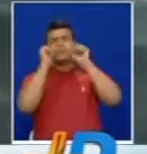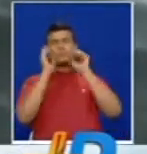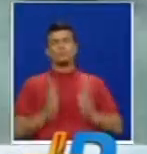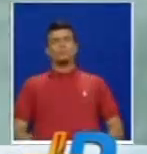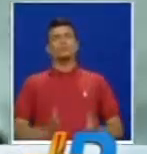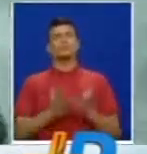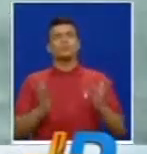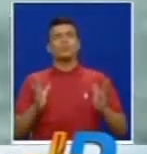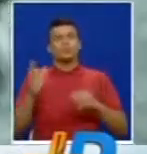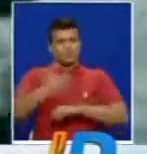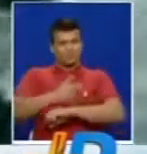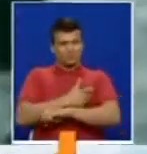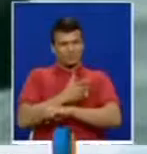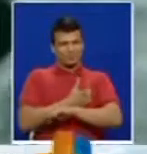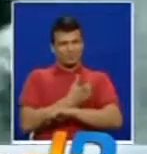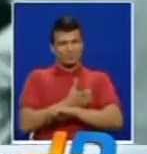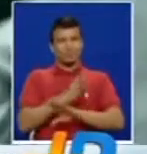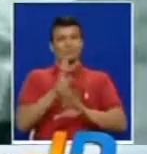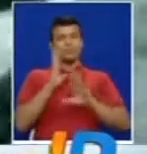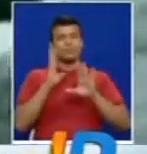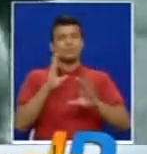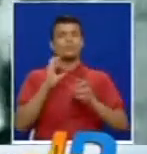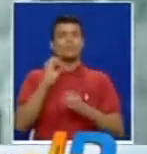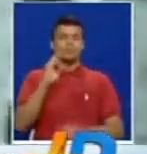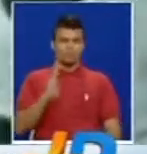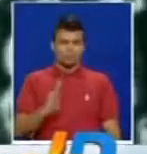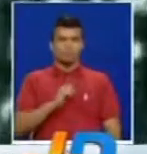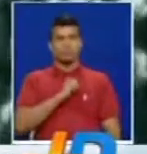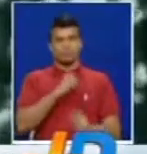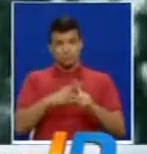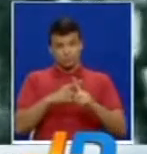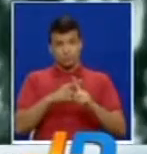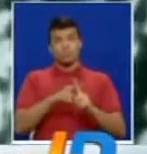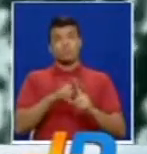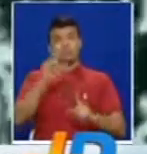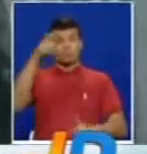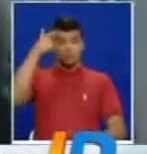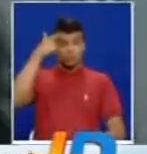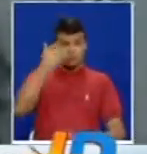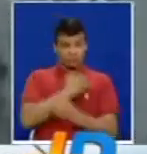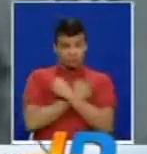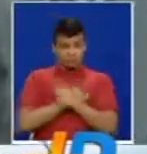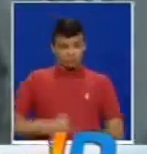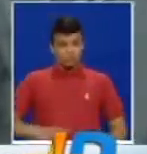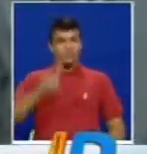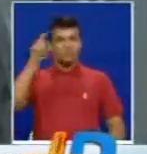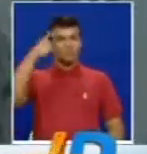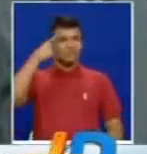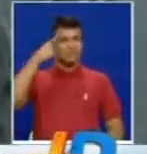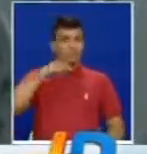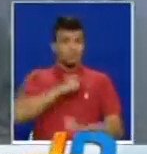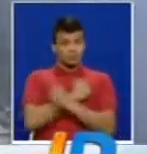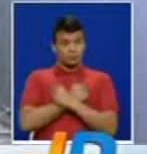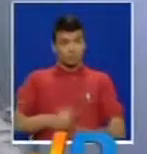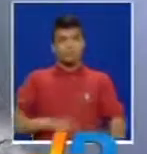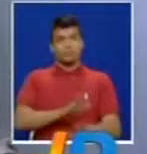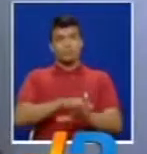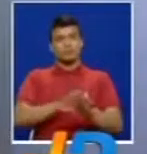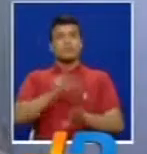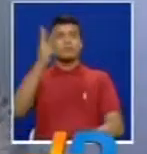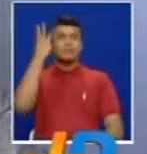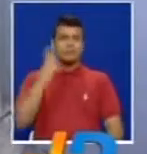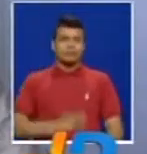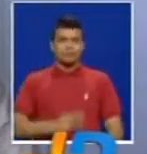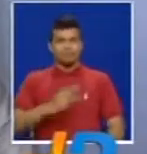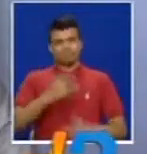tarde al Estadio da Luz del Benfica, club del que fue jugador. El gobierno portugués decretó 3 días de luto nacional. Hay